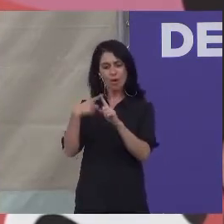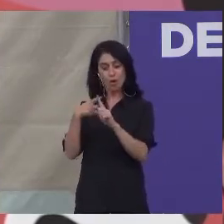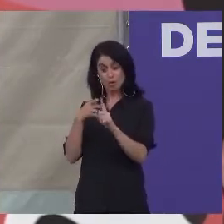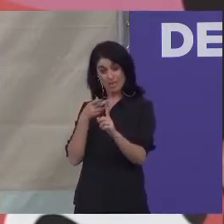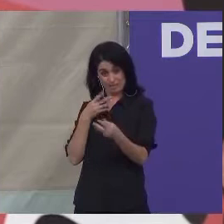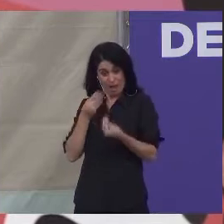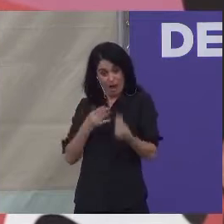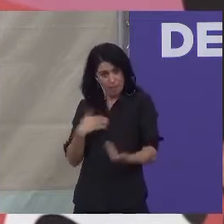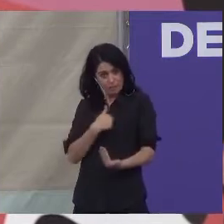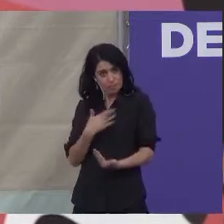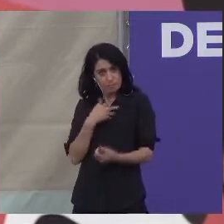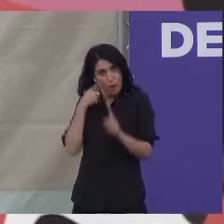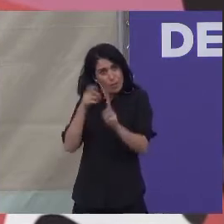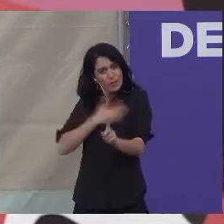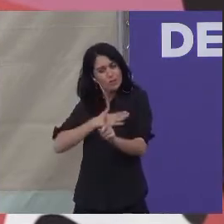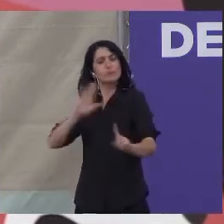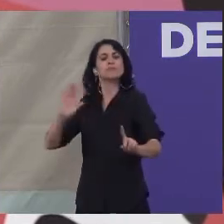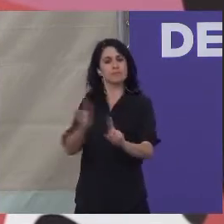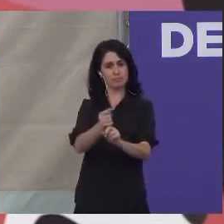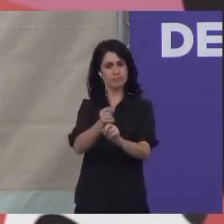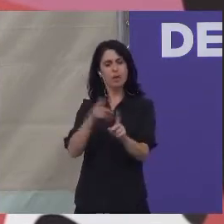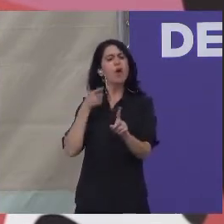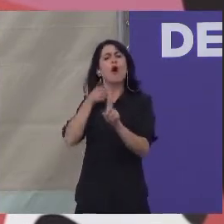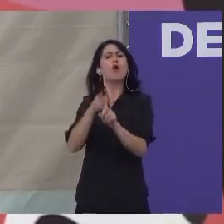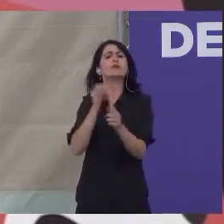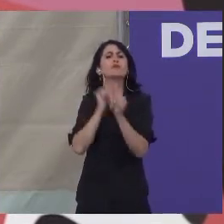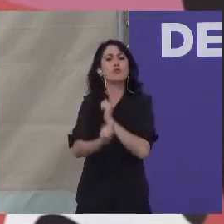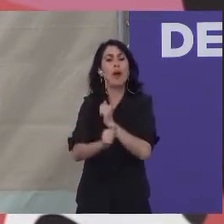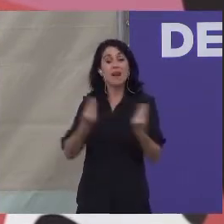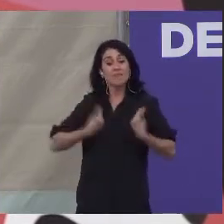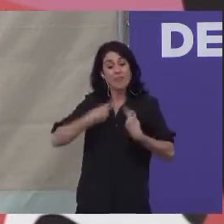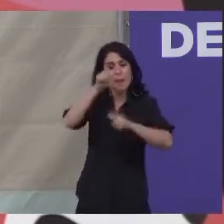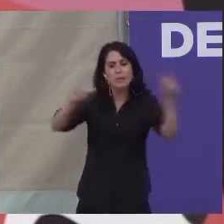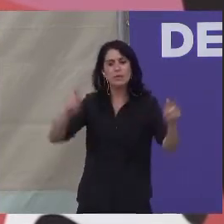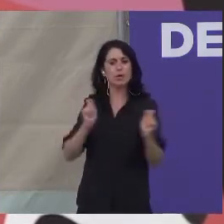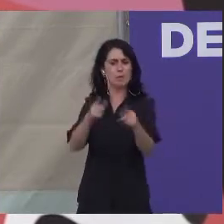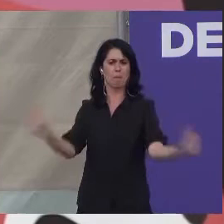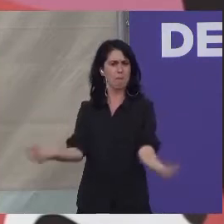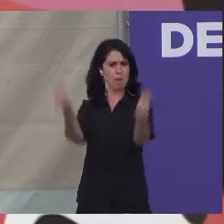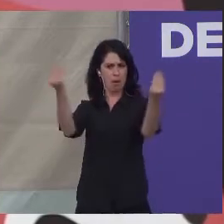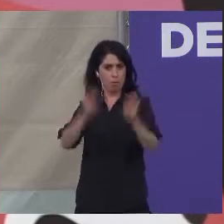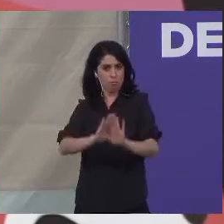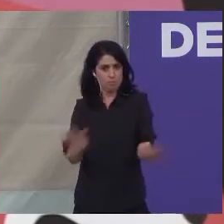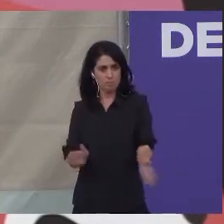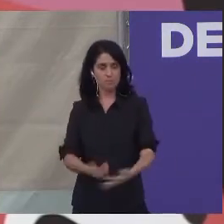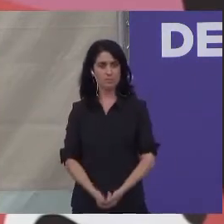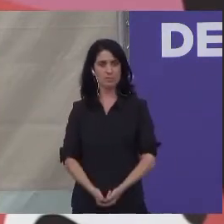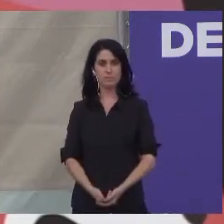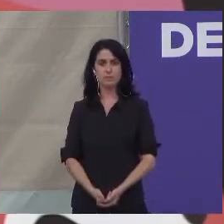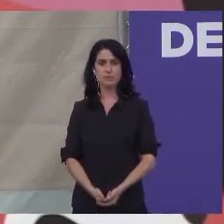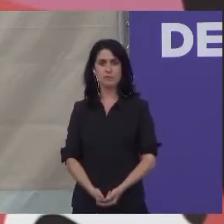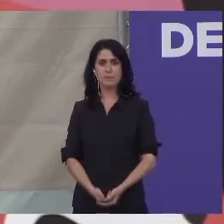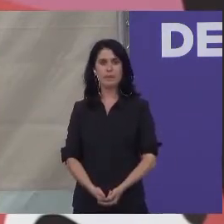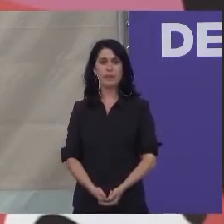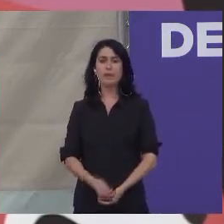a hacer, que no es otra cosa que mejorar la vida de la gente. Por último, me permito invitarles a que